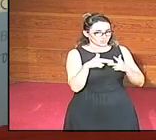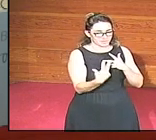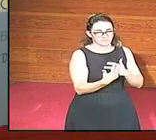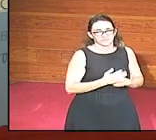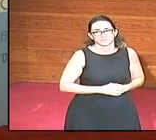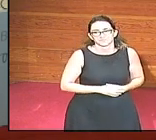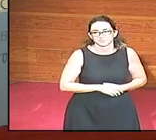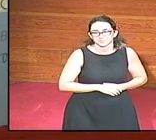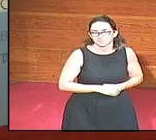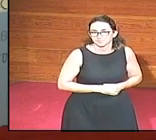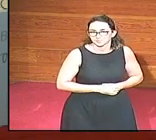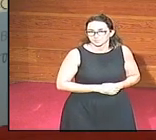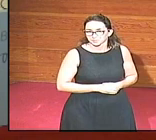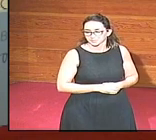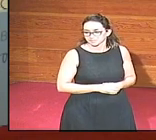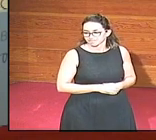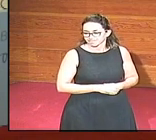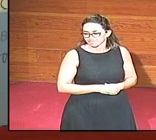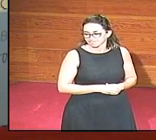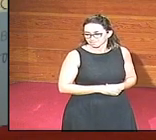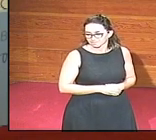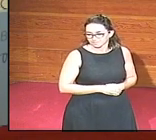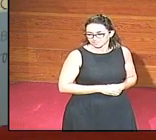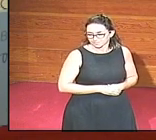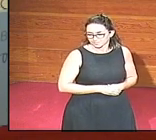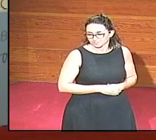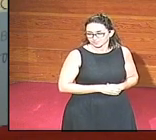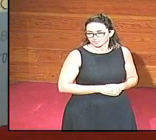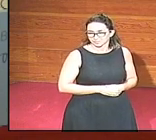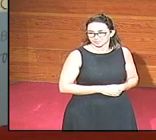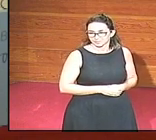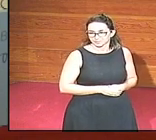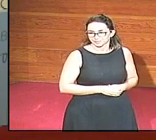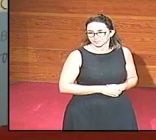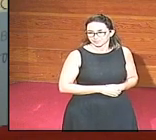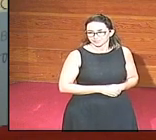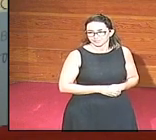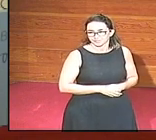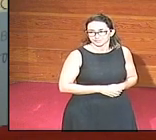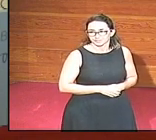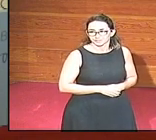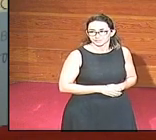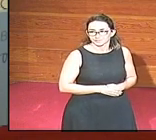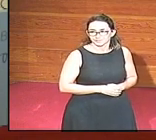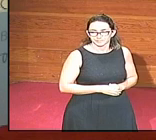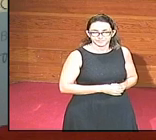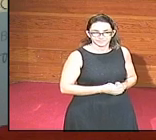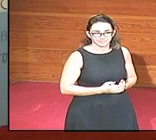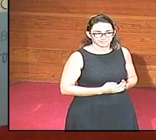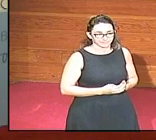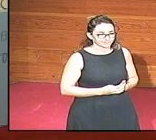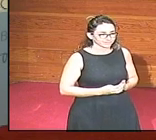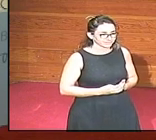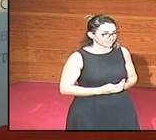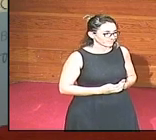erakunderentzat aritu da lanean eta baita hainbat albiste agentziarentzat ere. Hala nola, The Associated Press presentzat eta haren